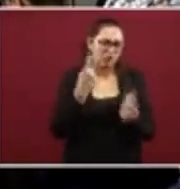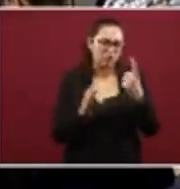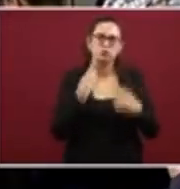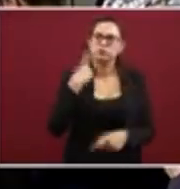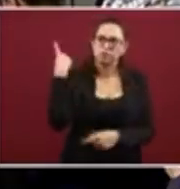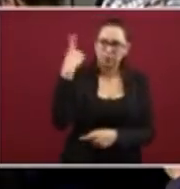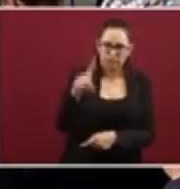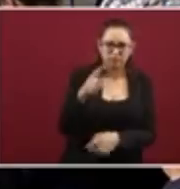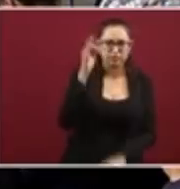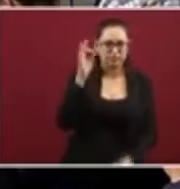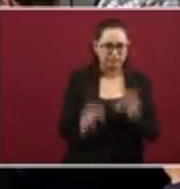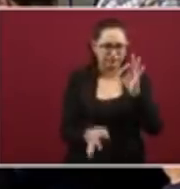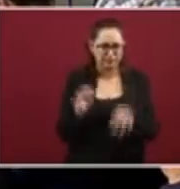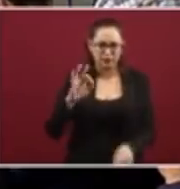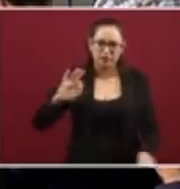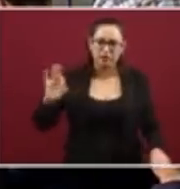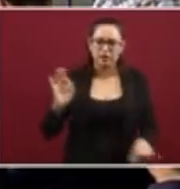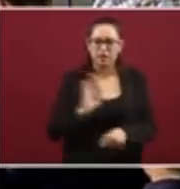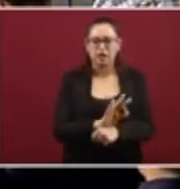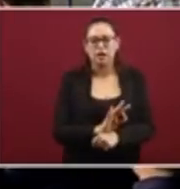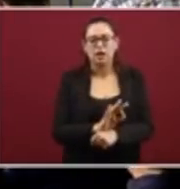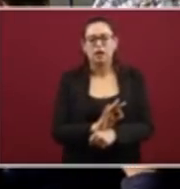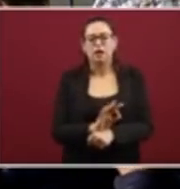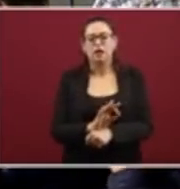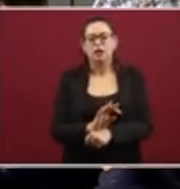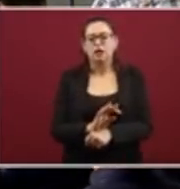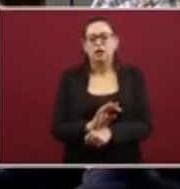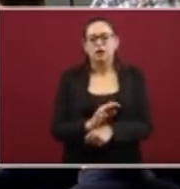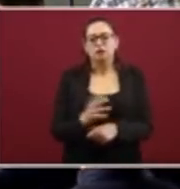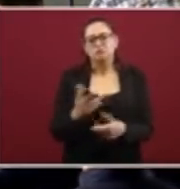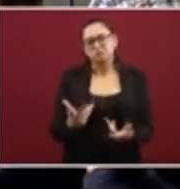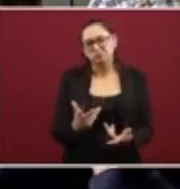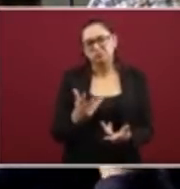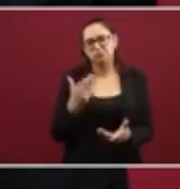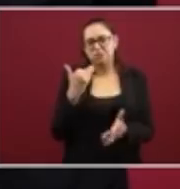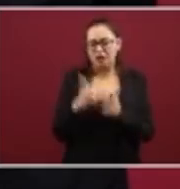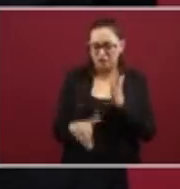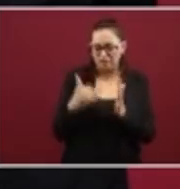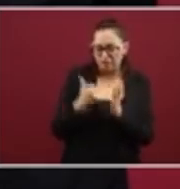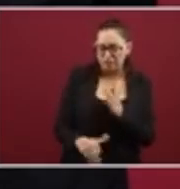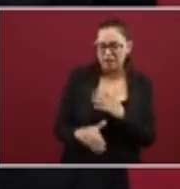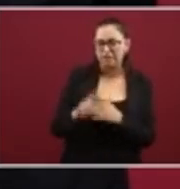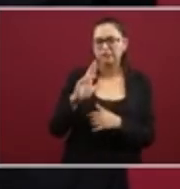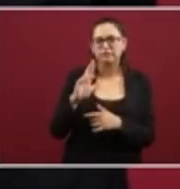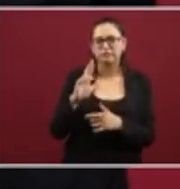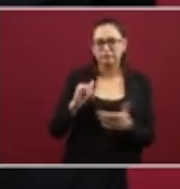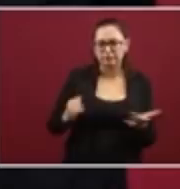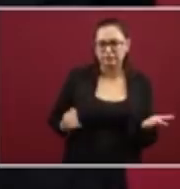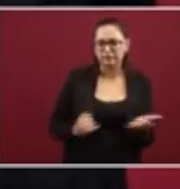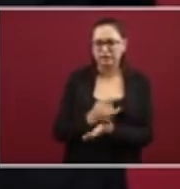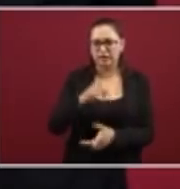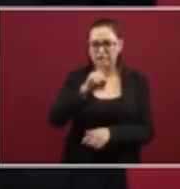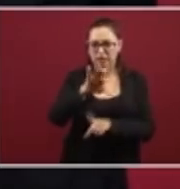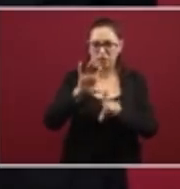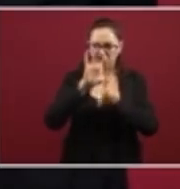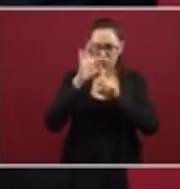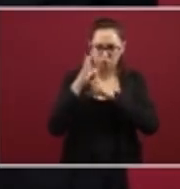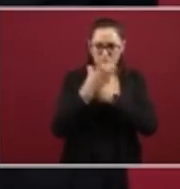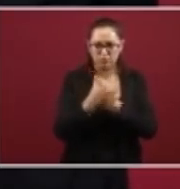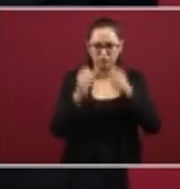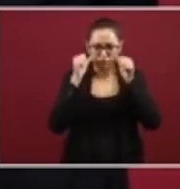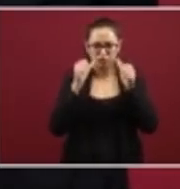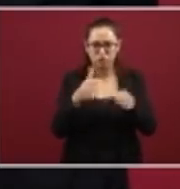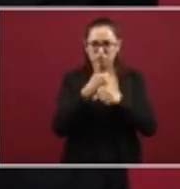de derechos humanos de la secretaría de gobernación aclaró que no es lo mismo presos políticos que políticos presos e informó que actualmente